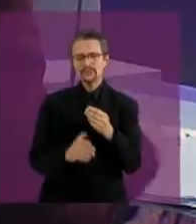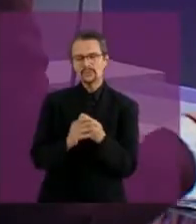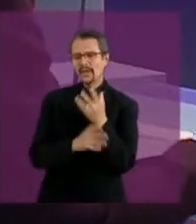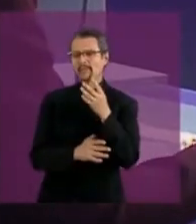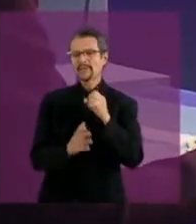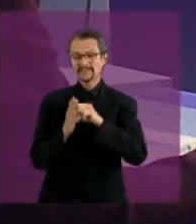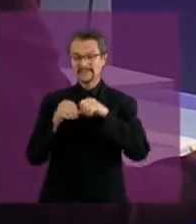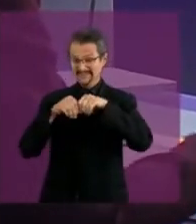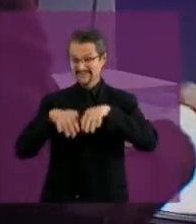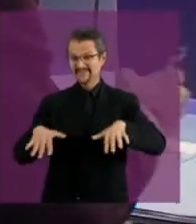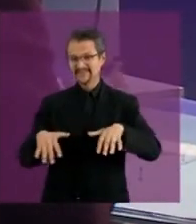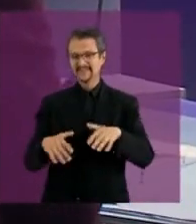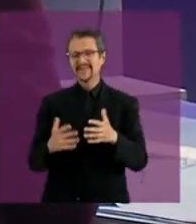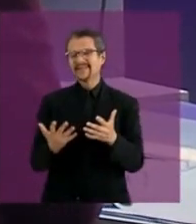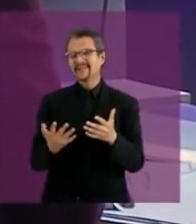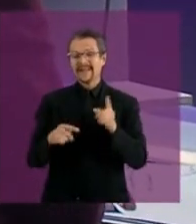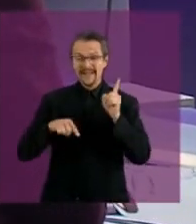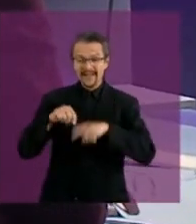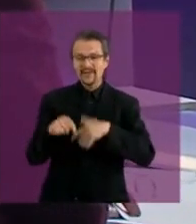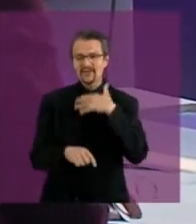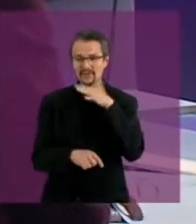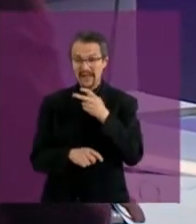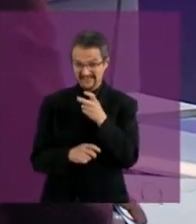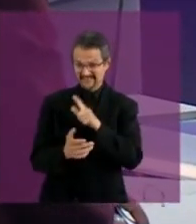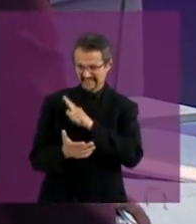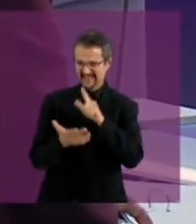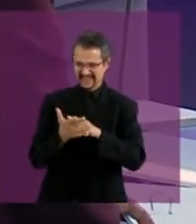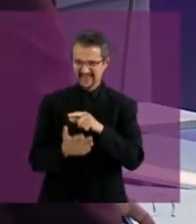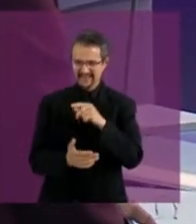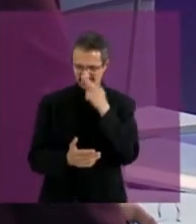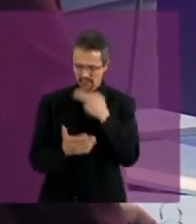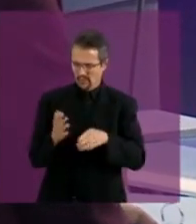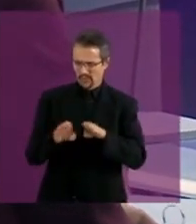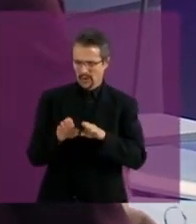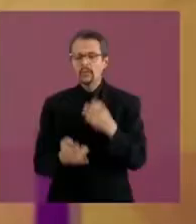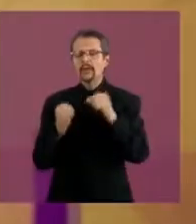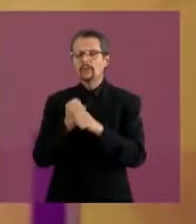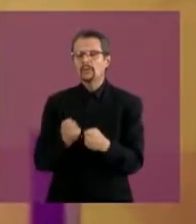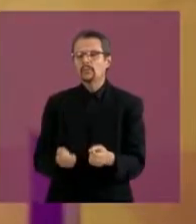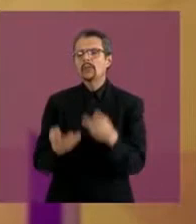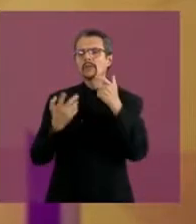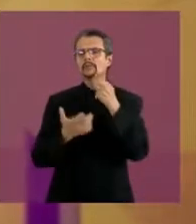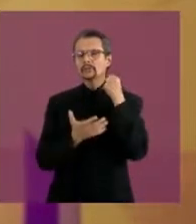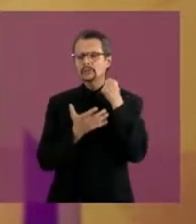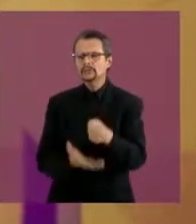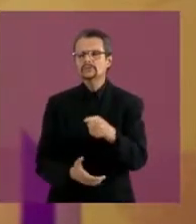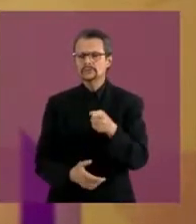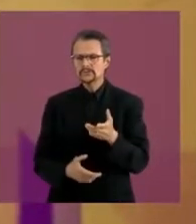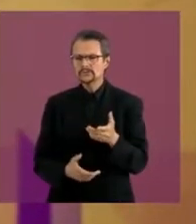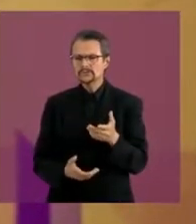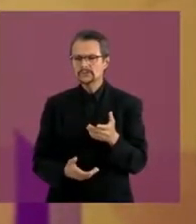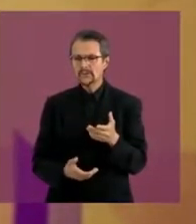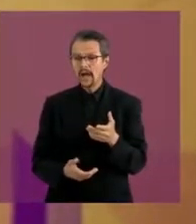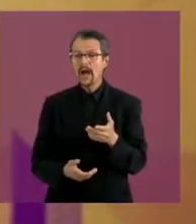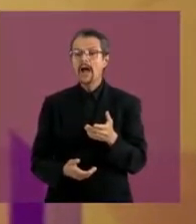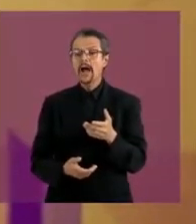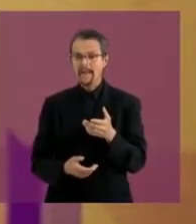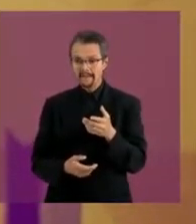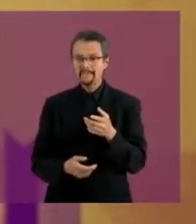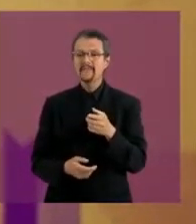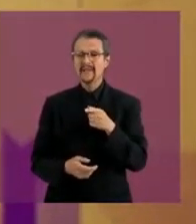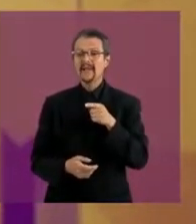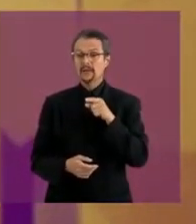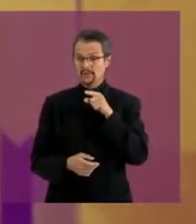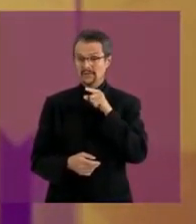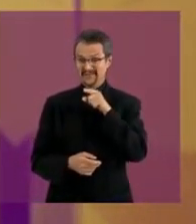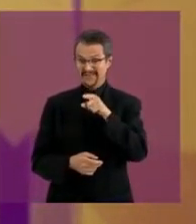absolutamente ilegal. ¿Cómo que ella va a cuidar a quién le aplica la transparencia? Bueno, y hablando de autoridad moral, en el tema